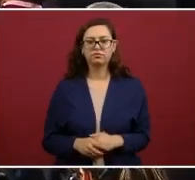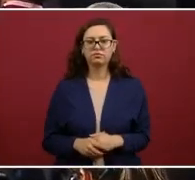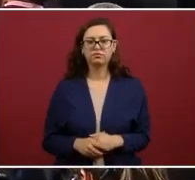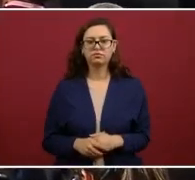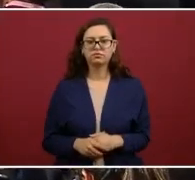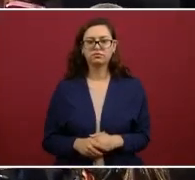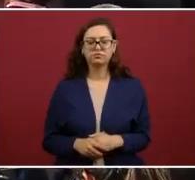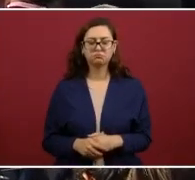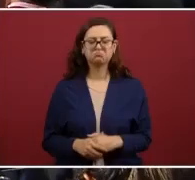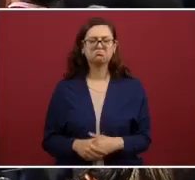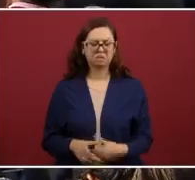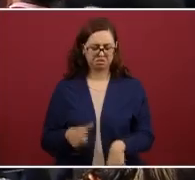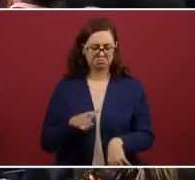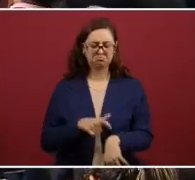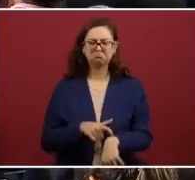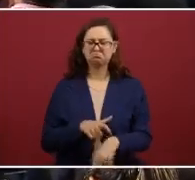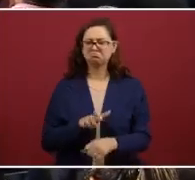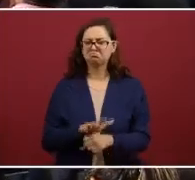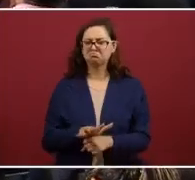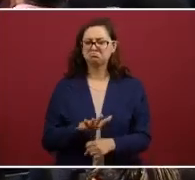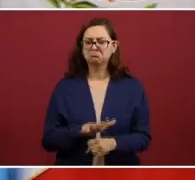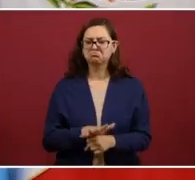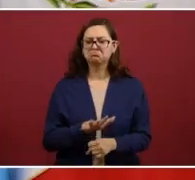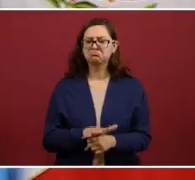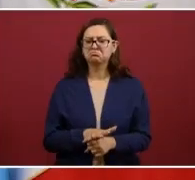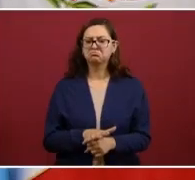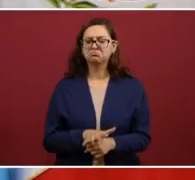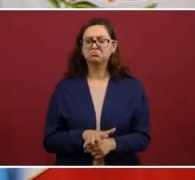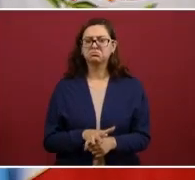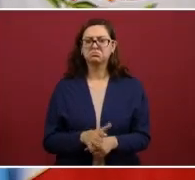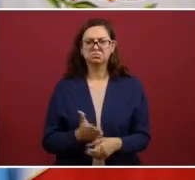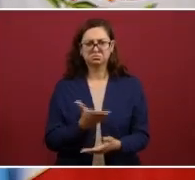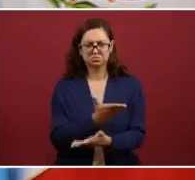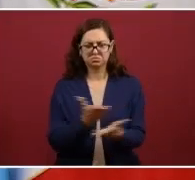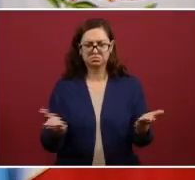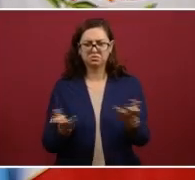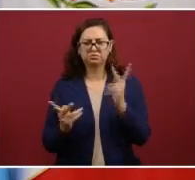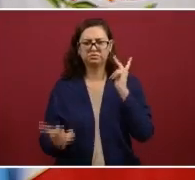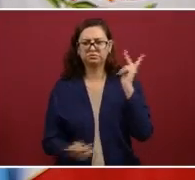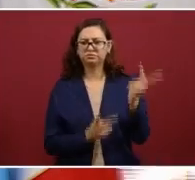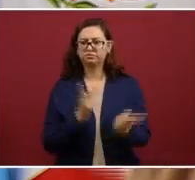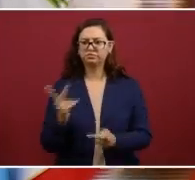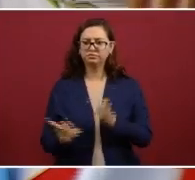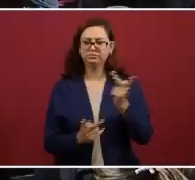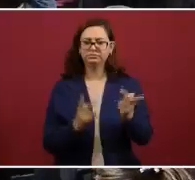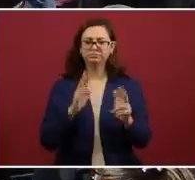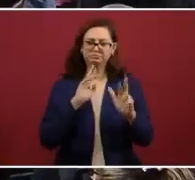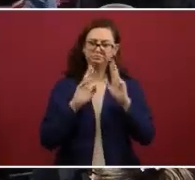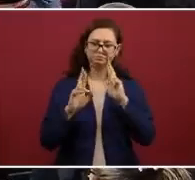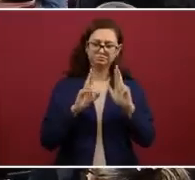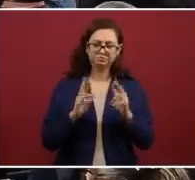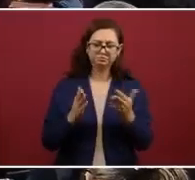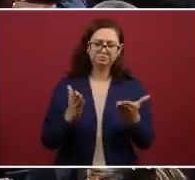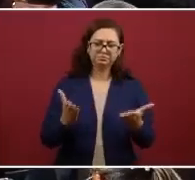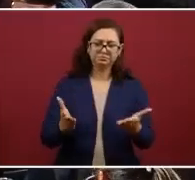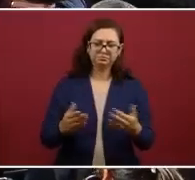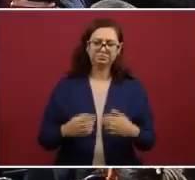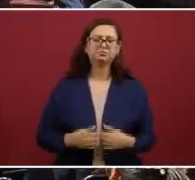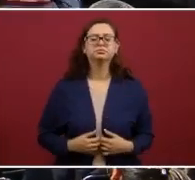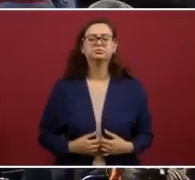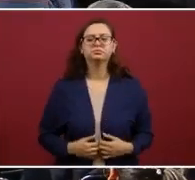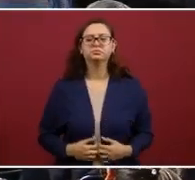Tenemos todavía tiempo para contestar preguntas y respuestas.